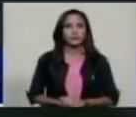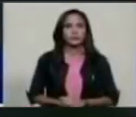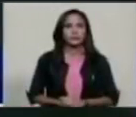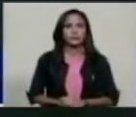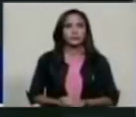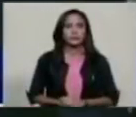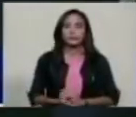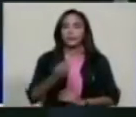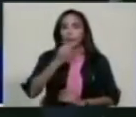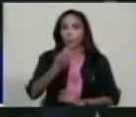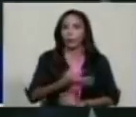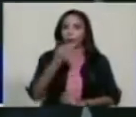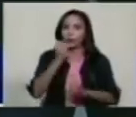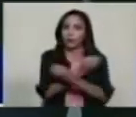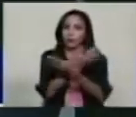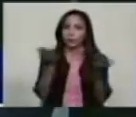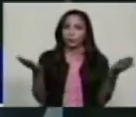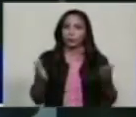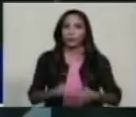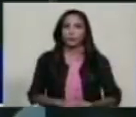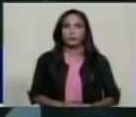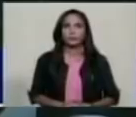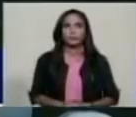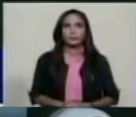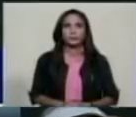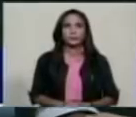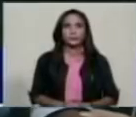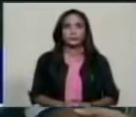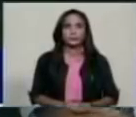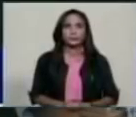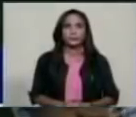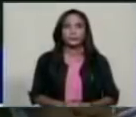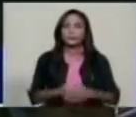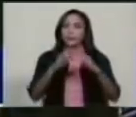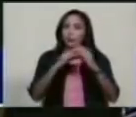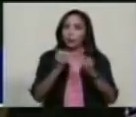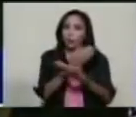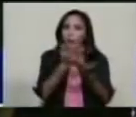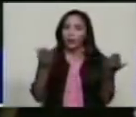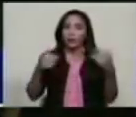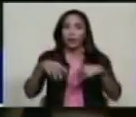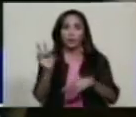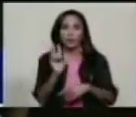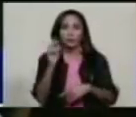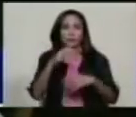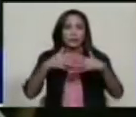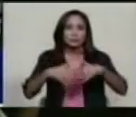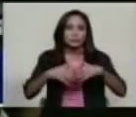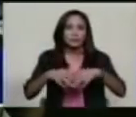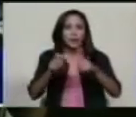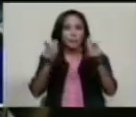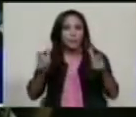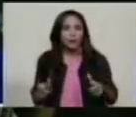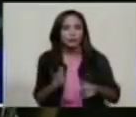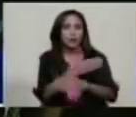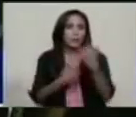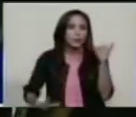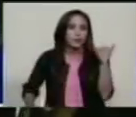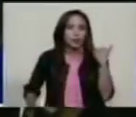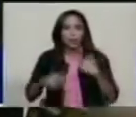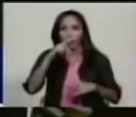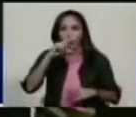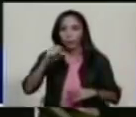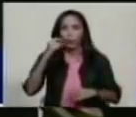Buenas tardes a todos, toda Venezuela, sector empresarial, presidente de la República Bolivariana de